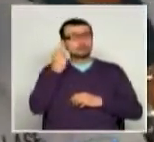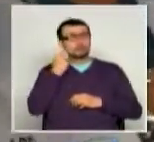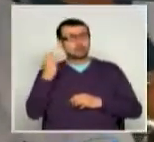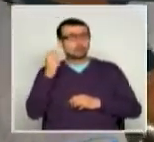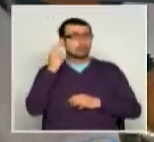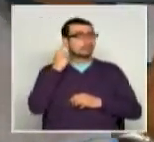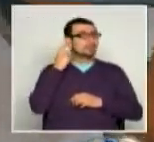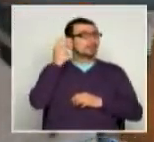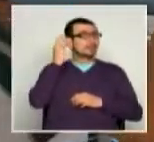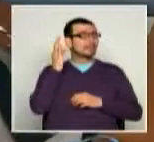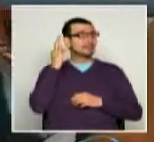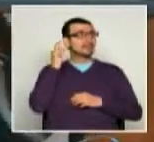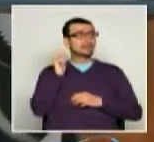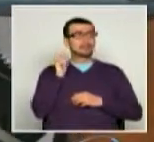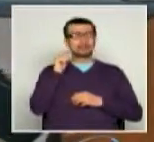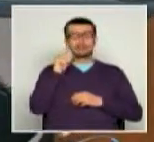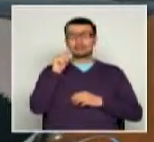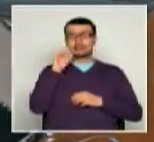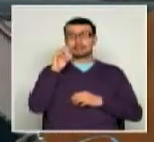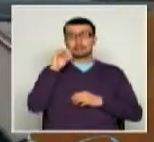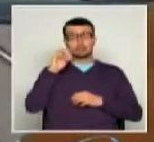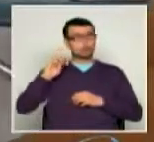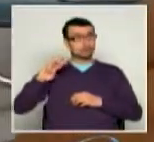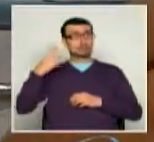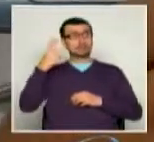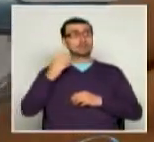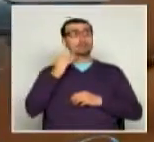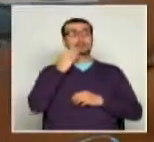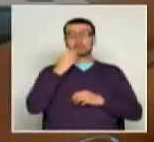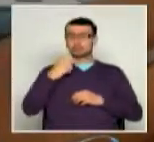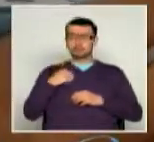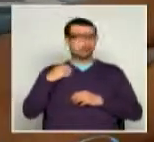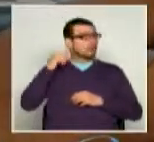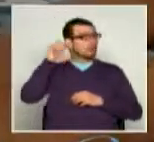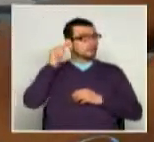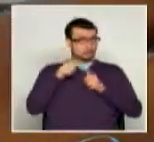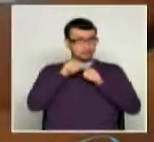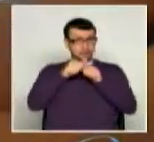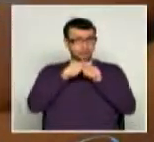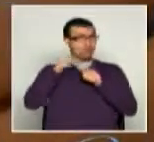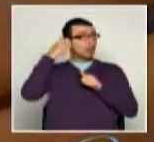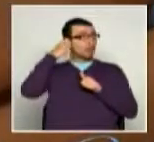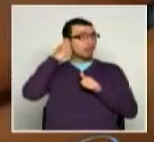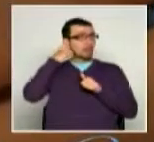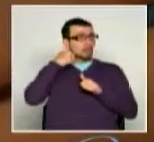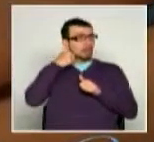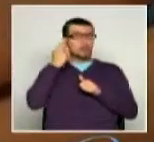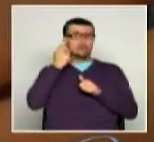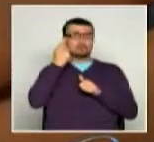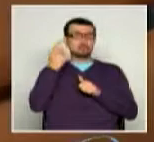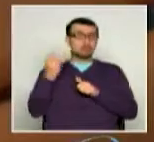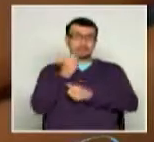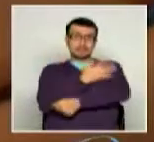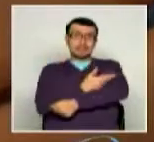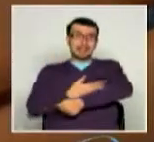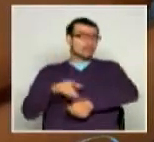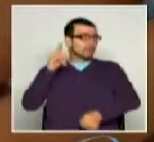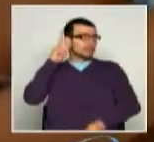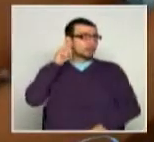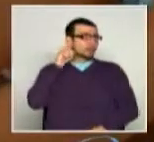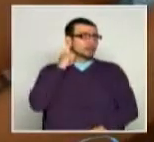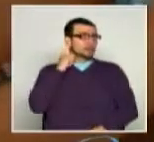fase. Entonces ¿yo qué hago? Yo con este dedo me guío y busco aquí una arteria, con se llama la temporal